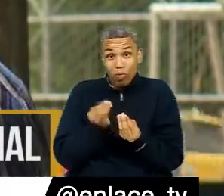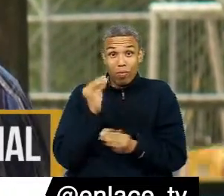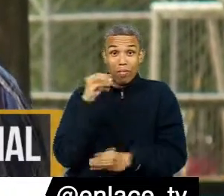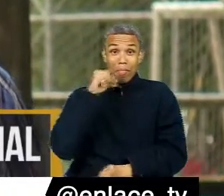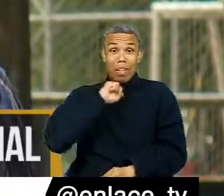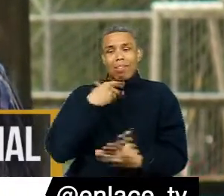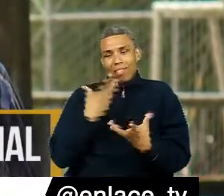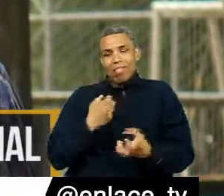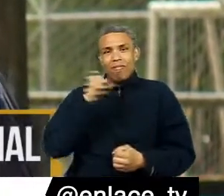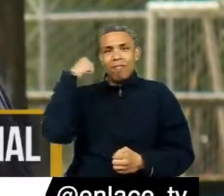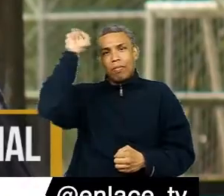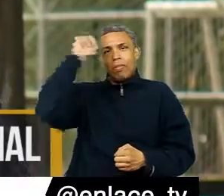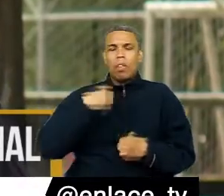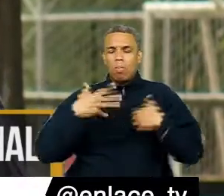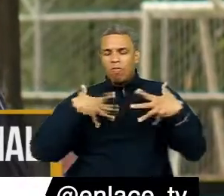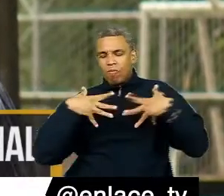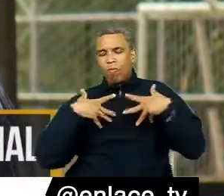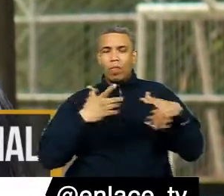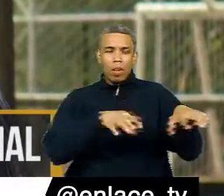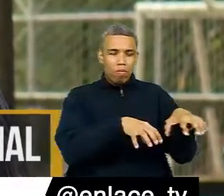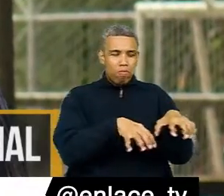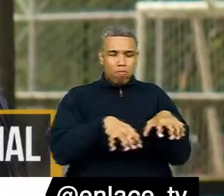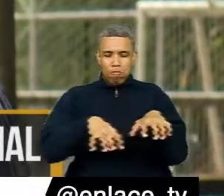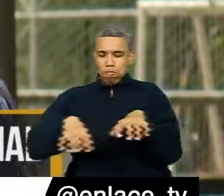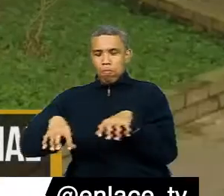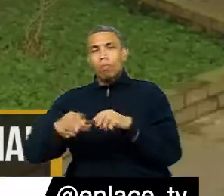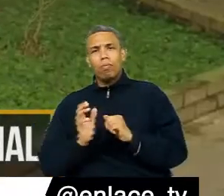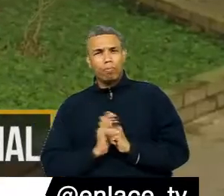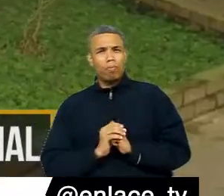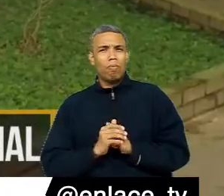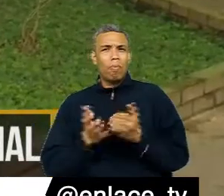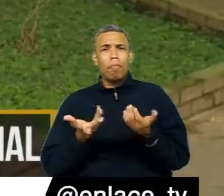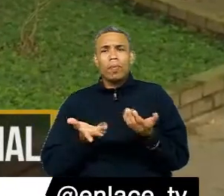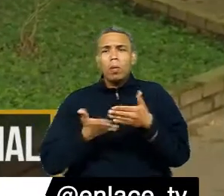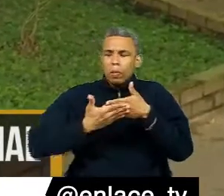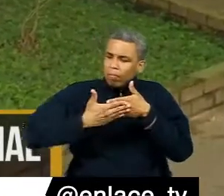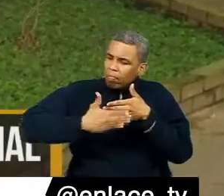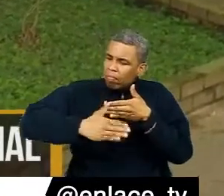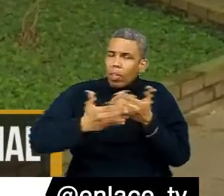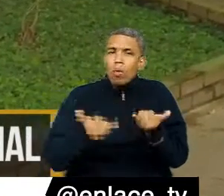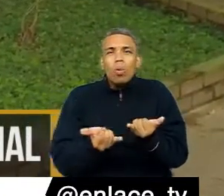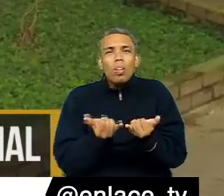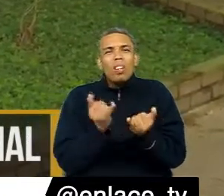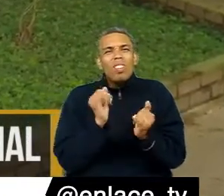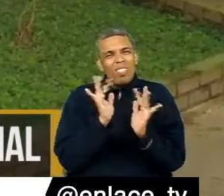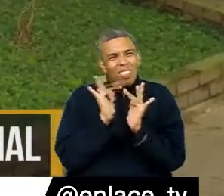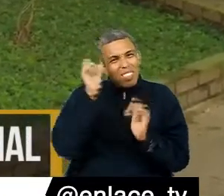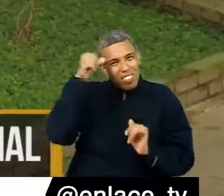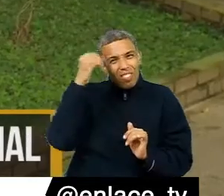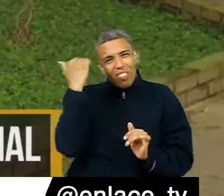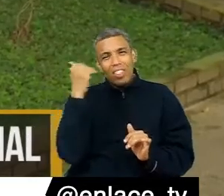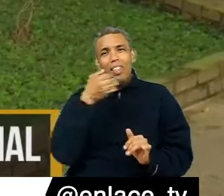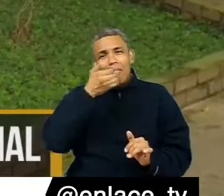qué? Con todo esto del plebiscito, del sí y el no, pues nosotros queremos